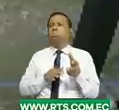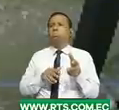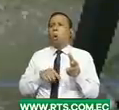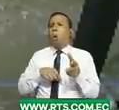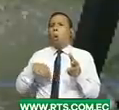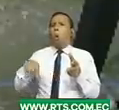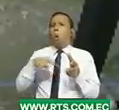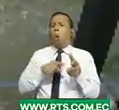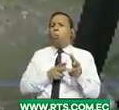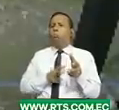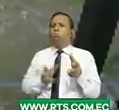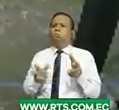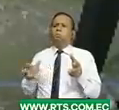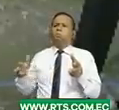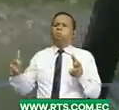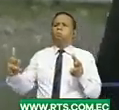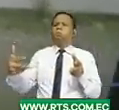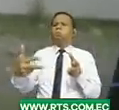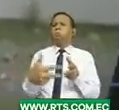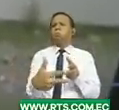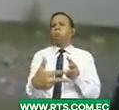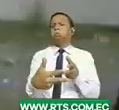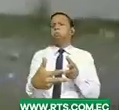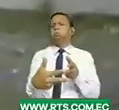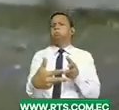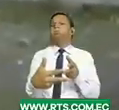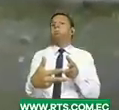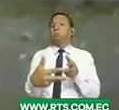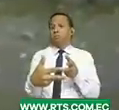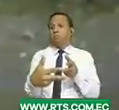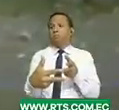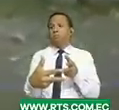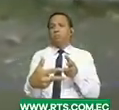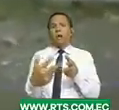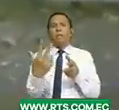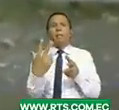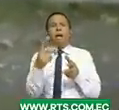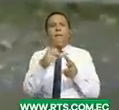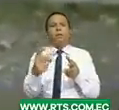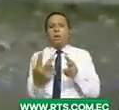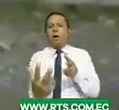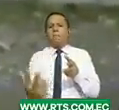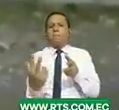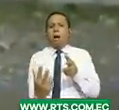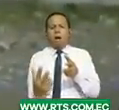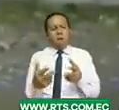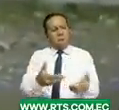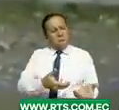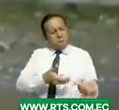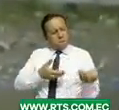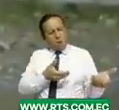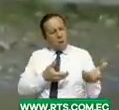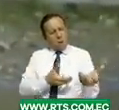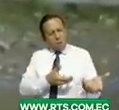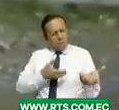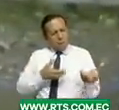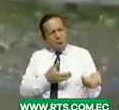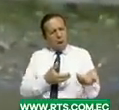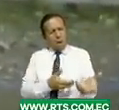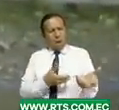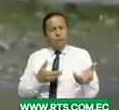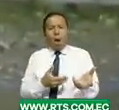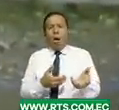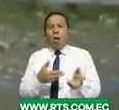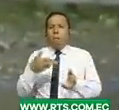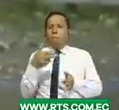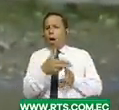ponen delante del carro en cuestión y 3 sujetos abren fuego con fusiles. Las balas directo al parabrisas donde estaba